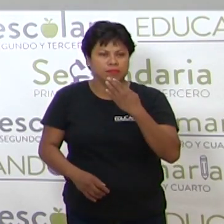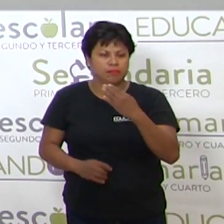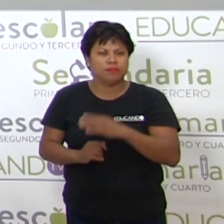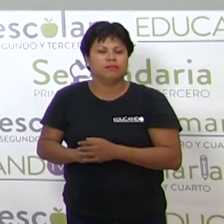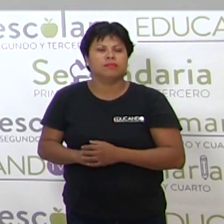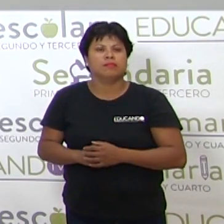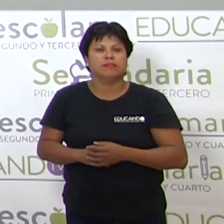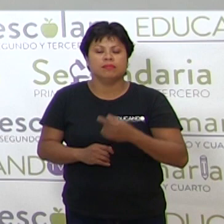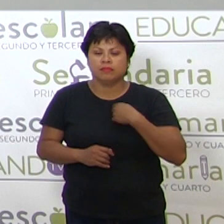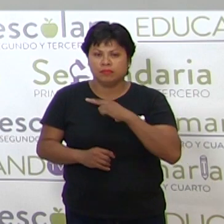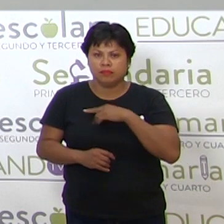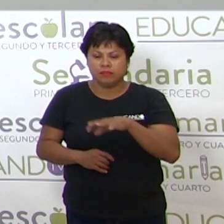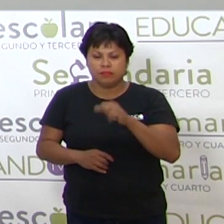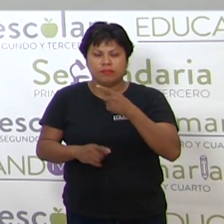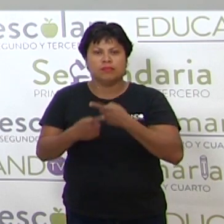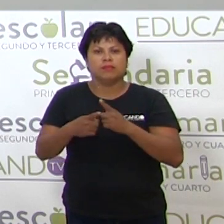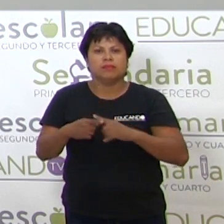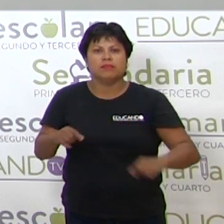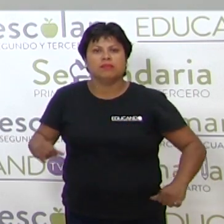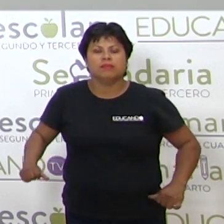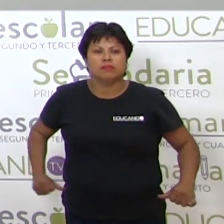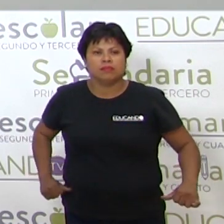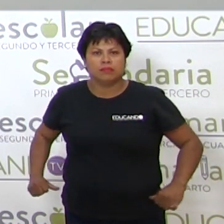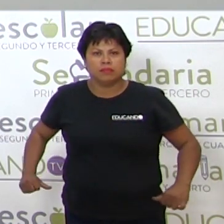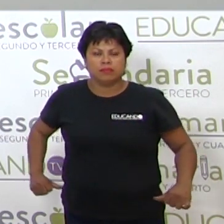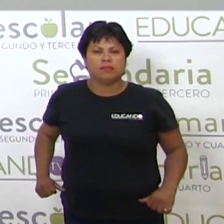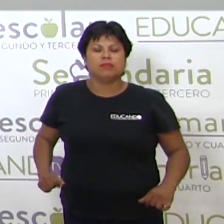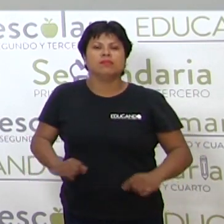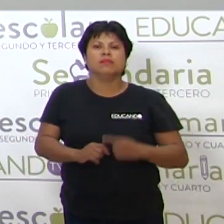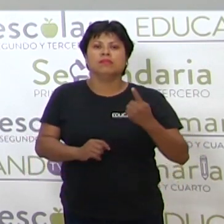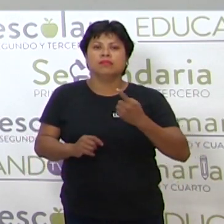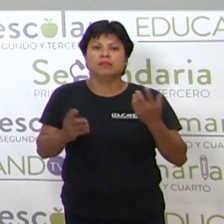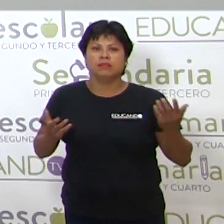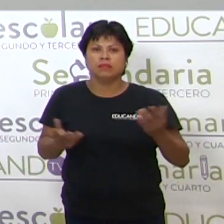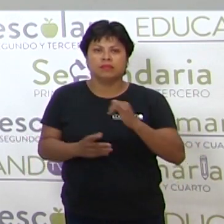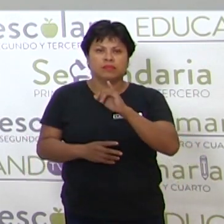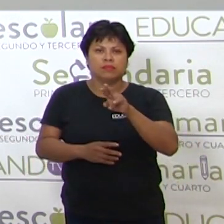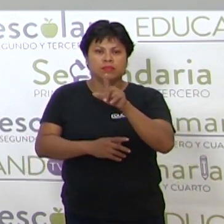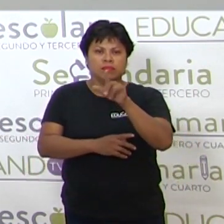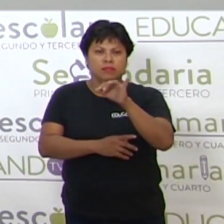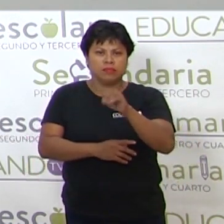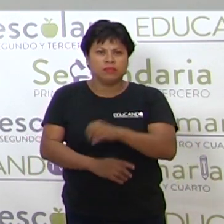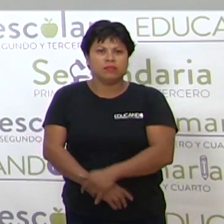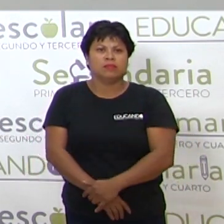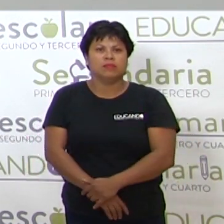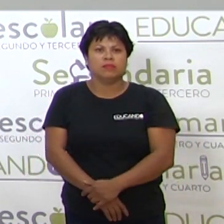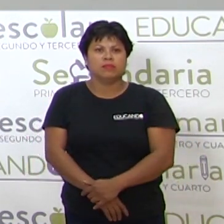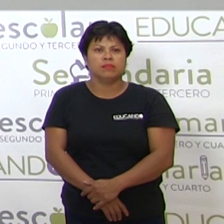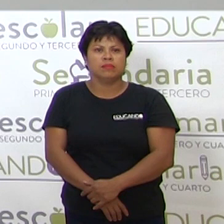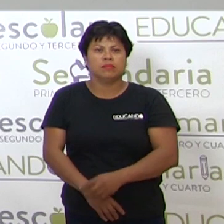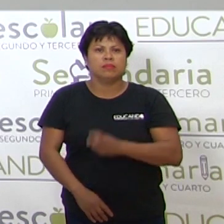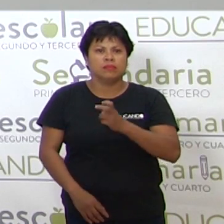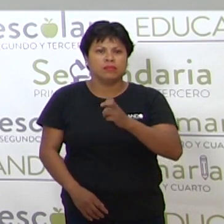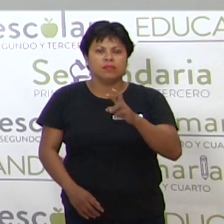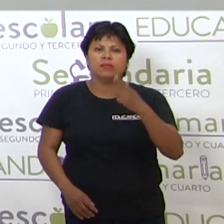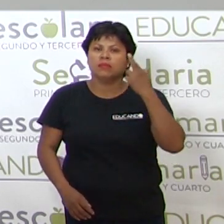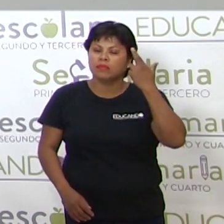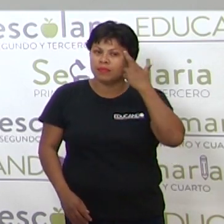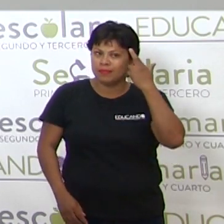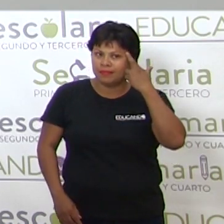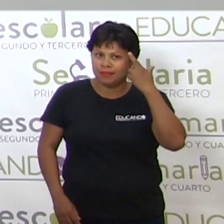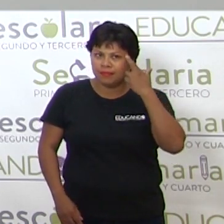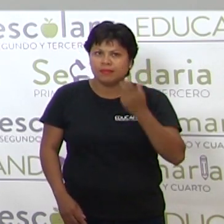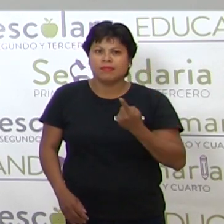tomamos algunas de las actividades que hizo julio así que traten de recordar las